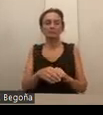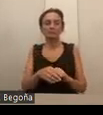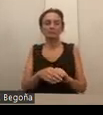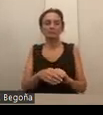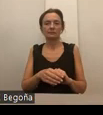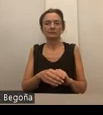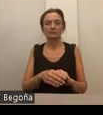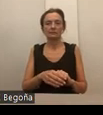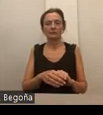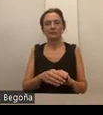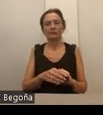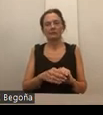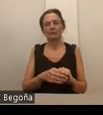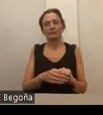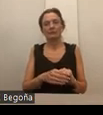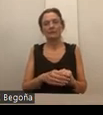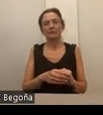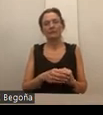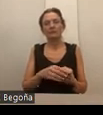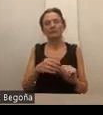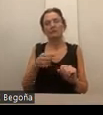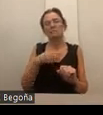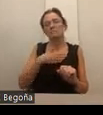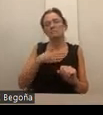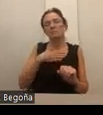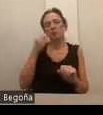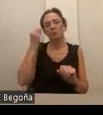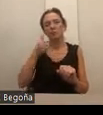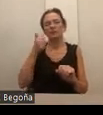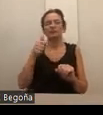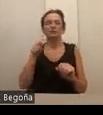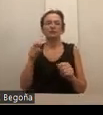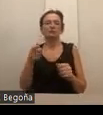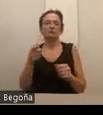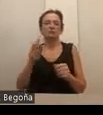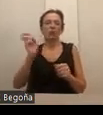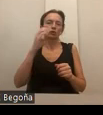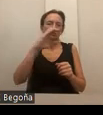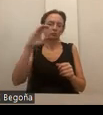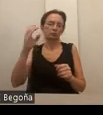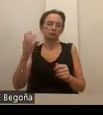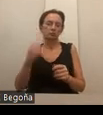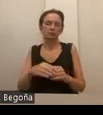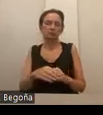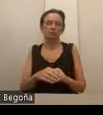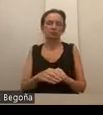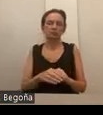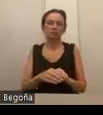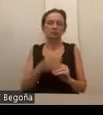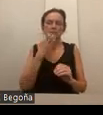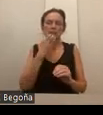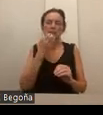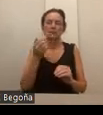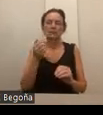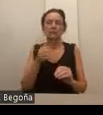inmunoestimulante, y nos centramos más en la función. Yo me iría más eso, a un efecto antioxidante que no inmunoestimulante como es